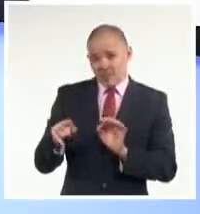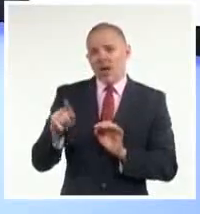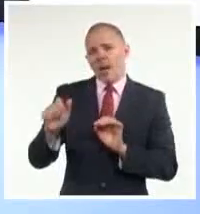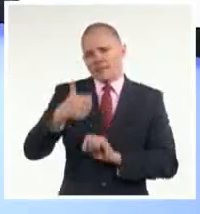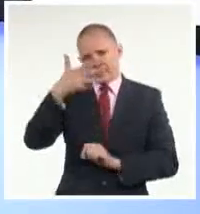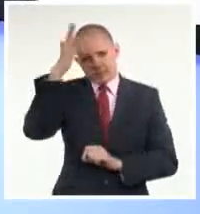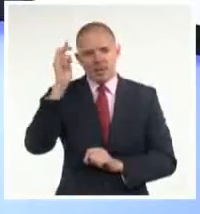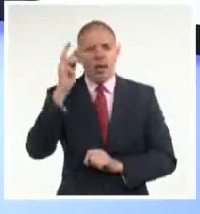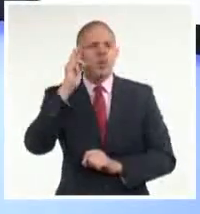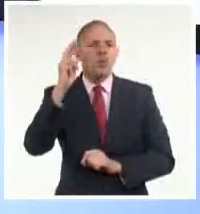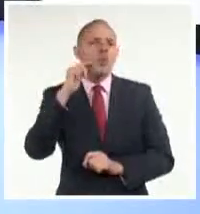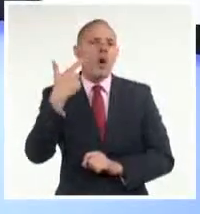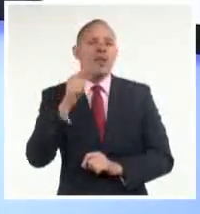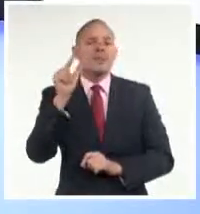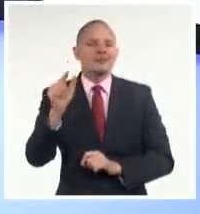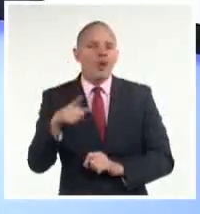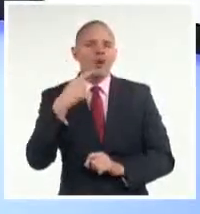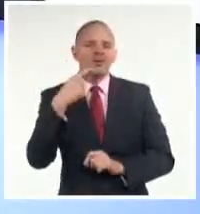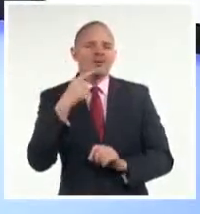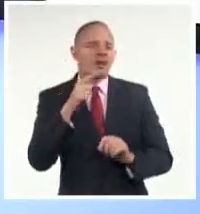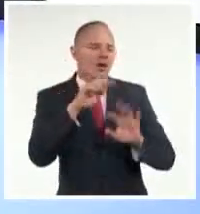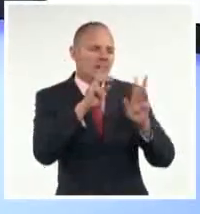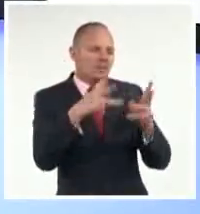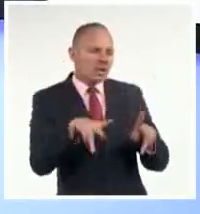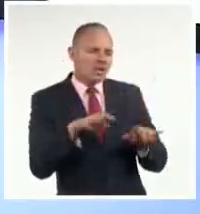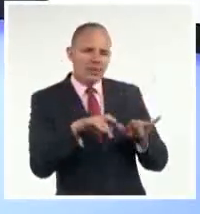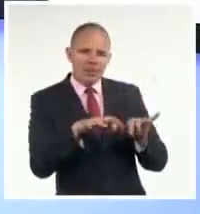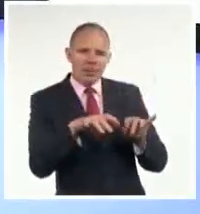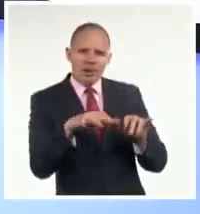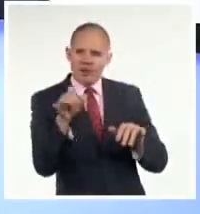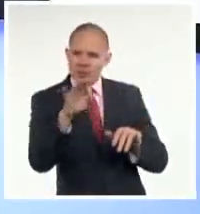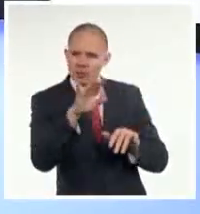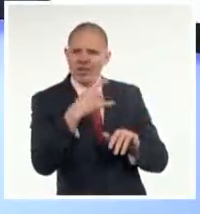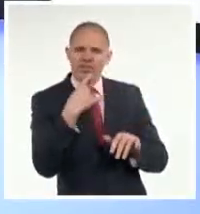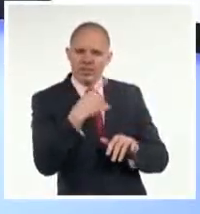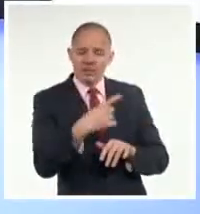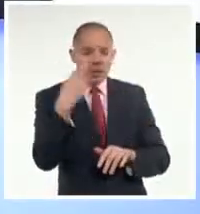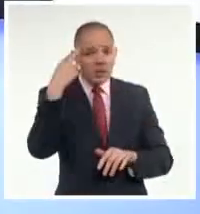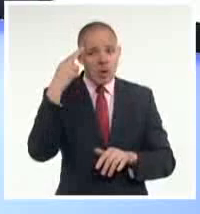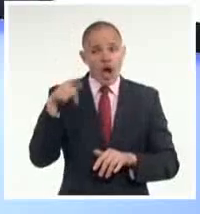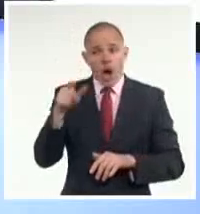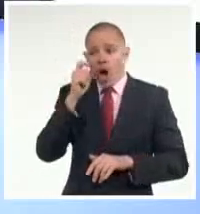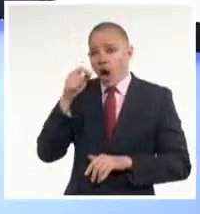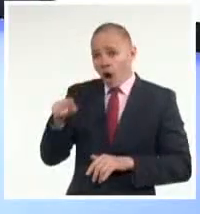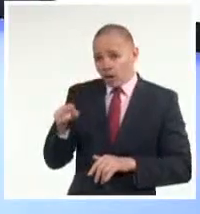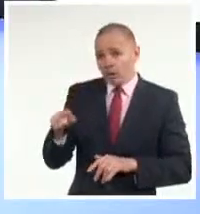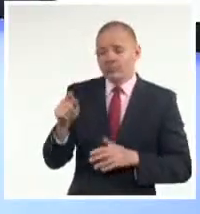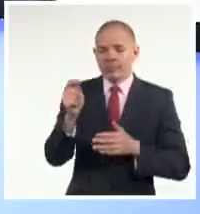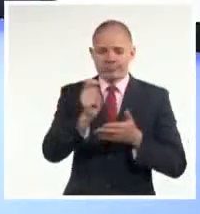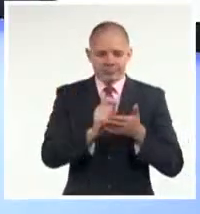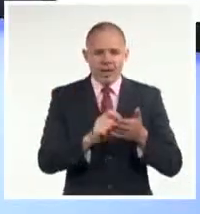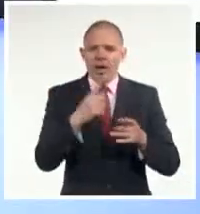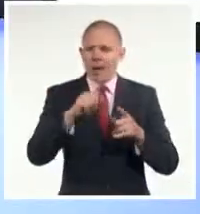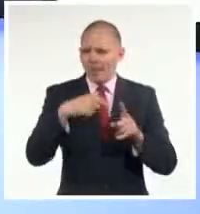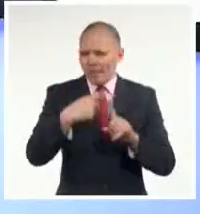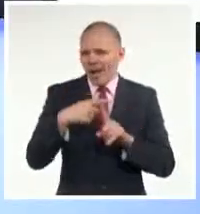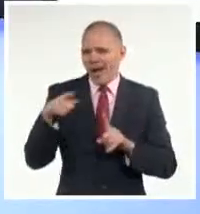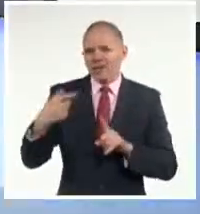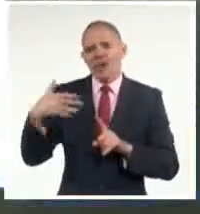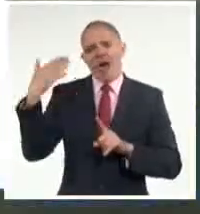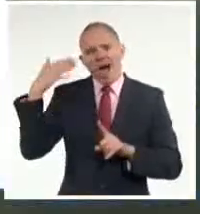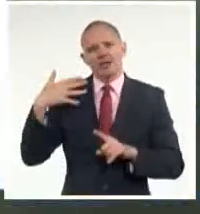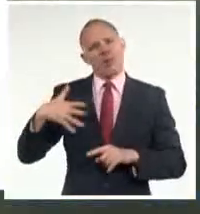evocó en Twitter la figura de luchador antiimperialista al autor de la pupila y protagonista de la protesta de los Trece